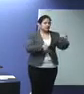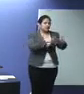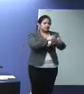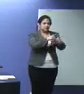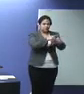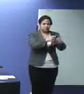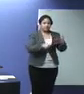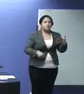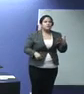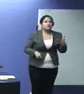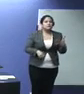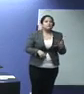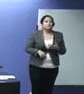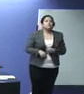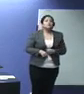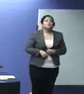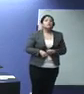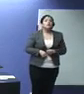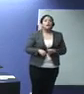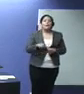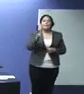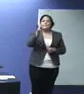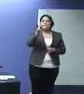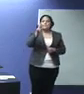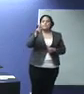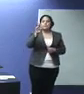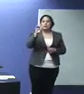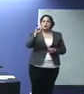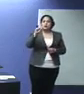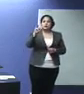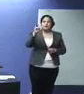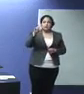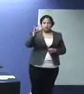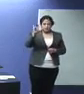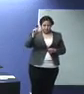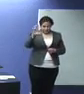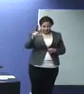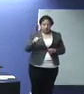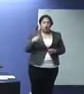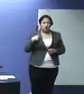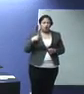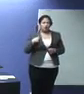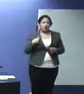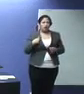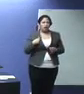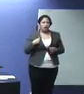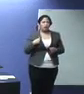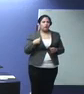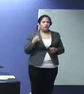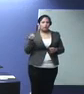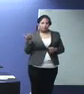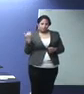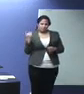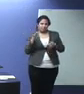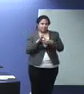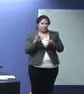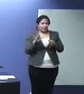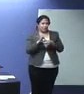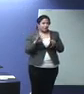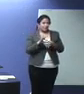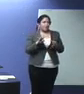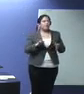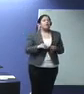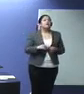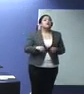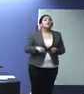era el modelo de prescindencia, que va desde, los voy a presentar de manera secuencial, ya les hablé de uno de ellos, que es el